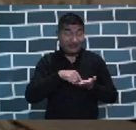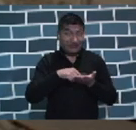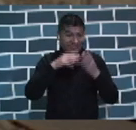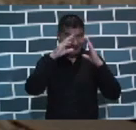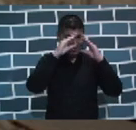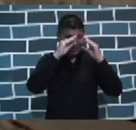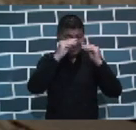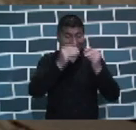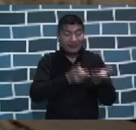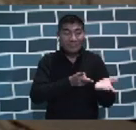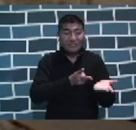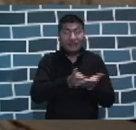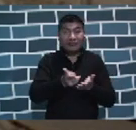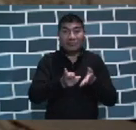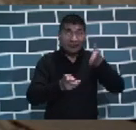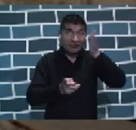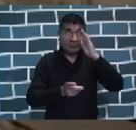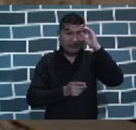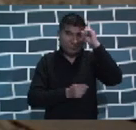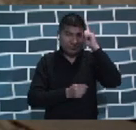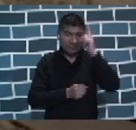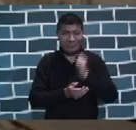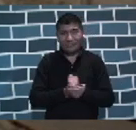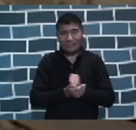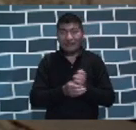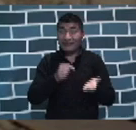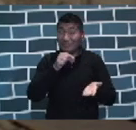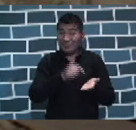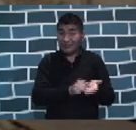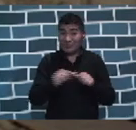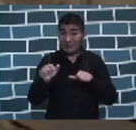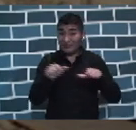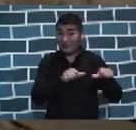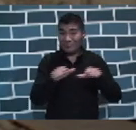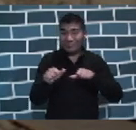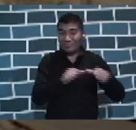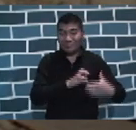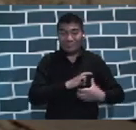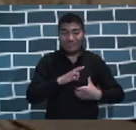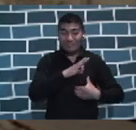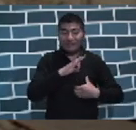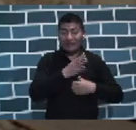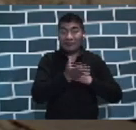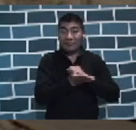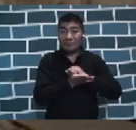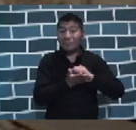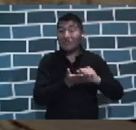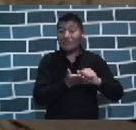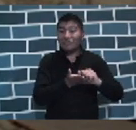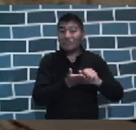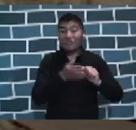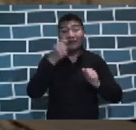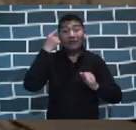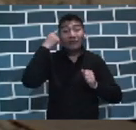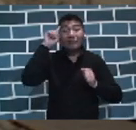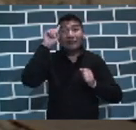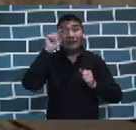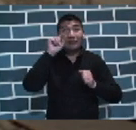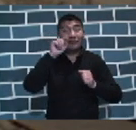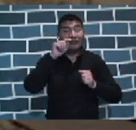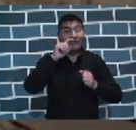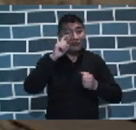la verdad de dios esta acción que realiza el espíritu santo es para que el